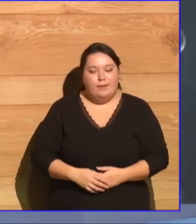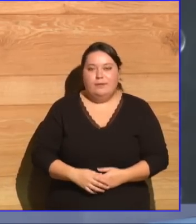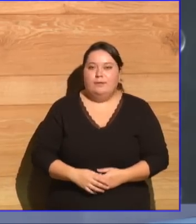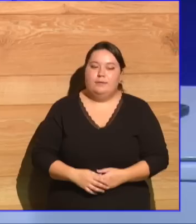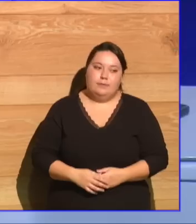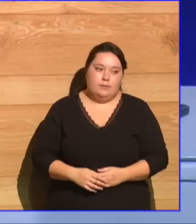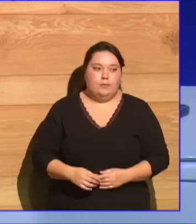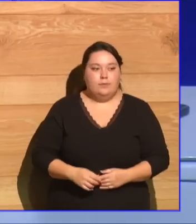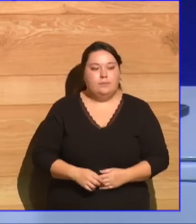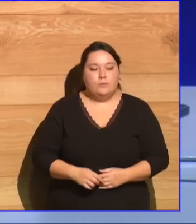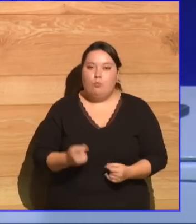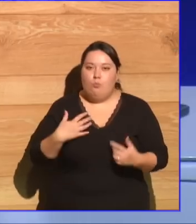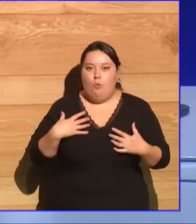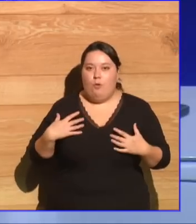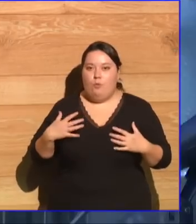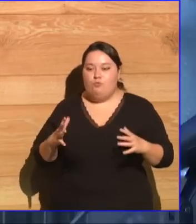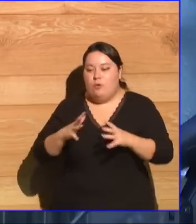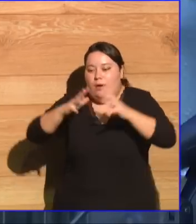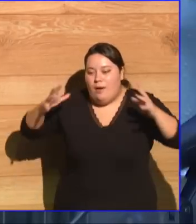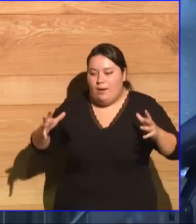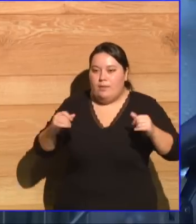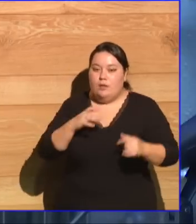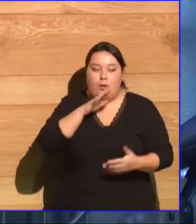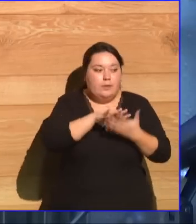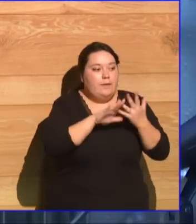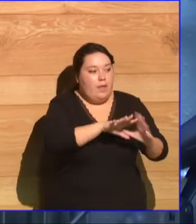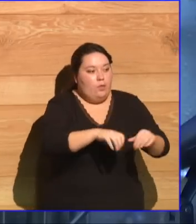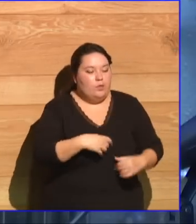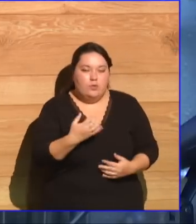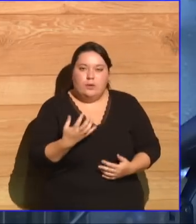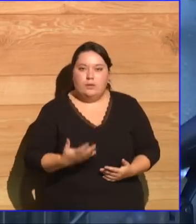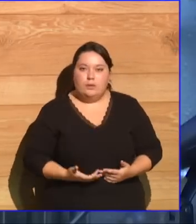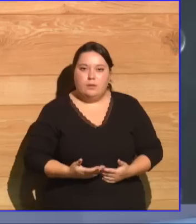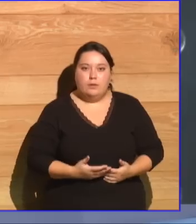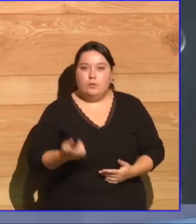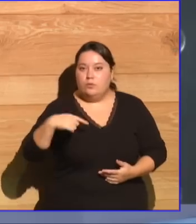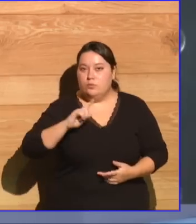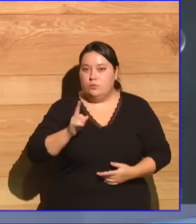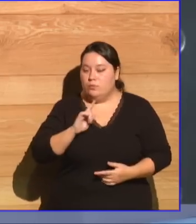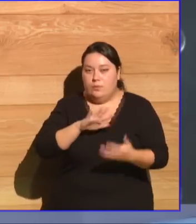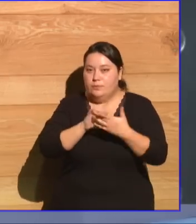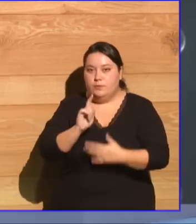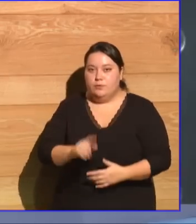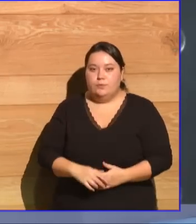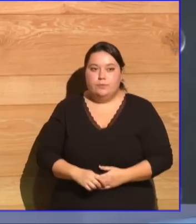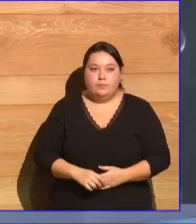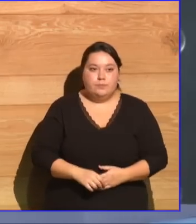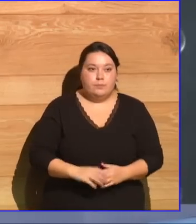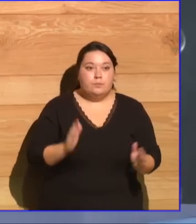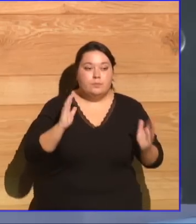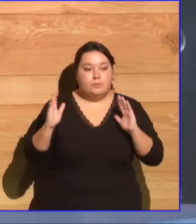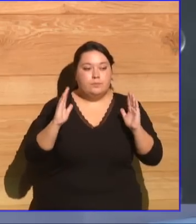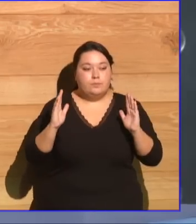cuando vienen hace- en palé. Y desde ¿Tenemos, luego- ¿Tenemos algo contra las adopciones ahora o qué? No, nosotros no, Juan. No, nosotros no, Juan. Y